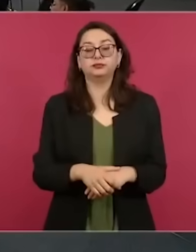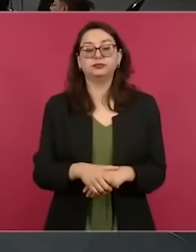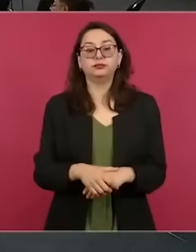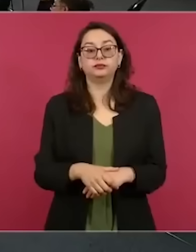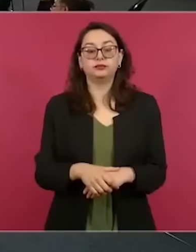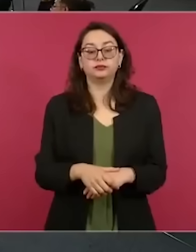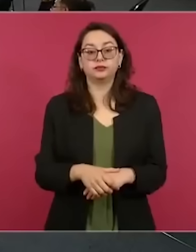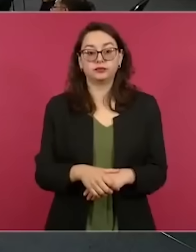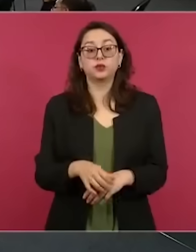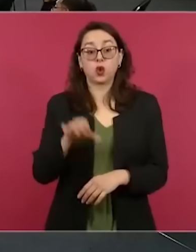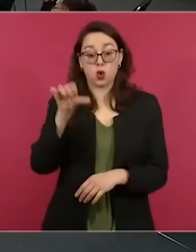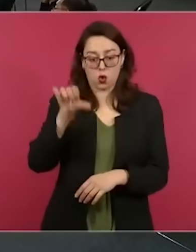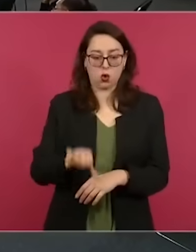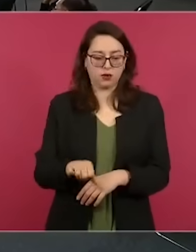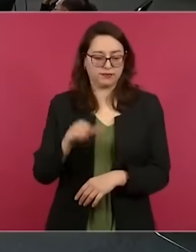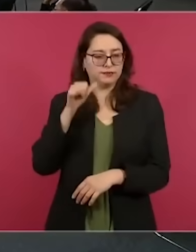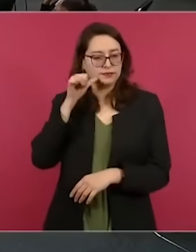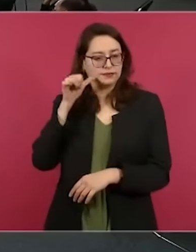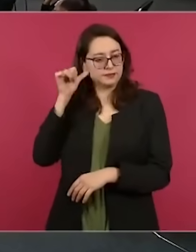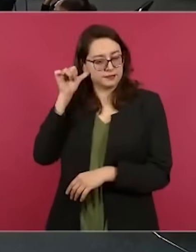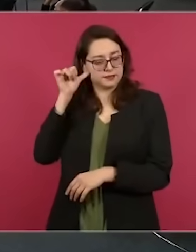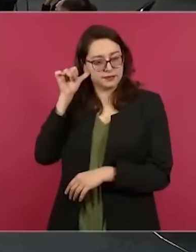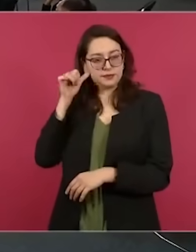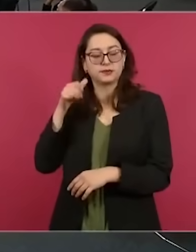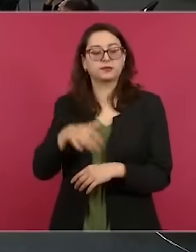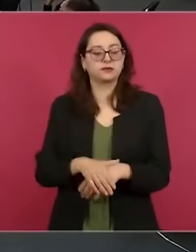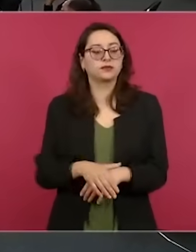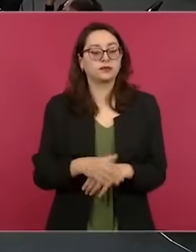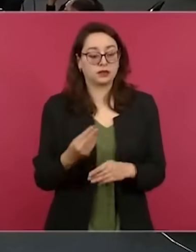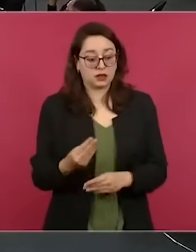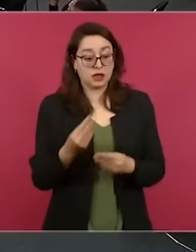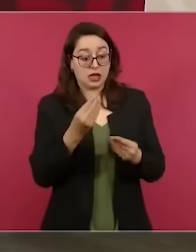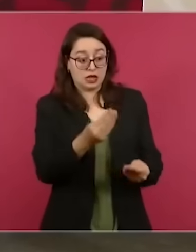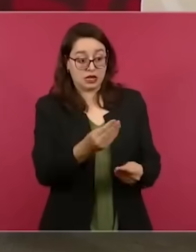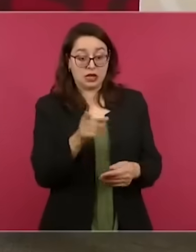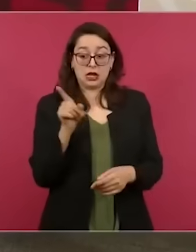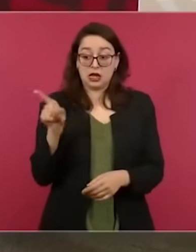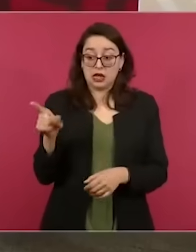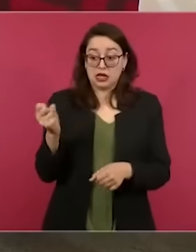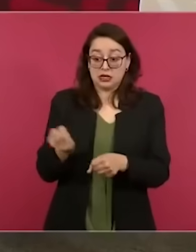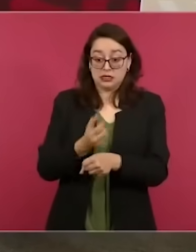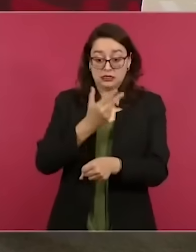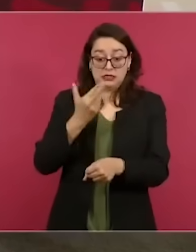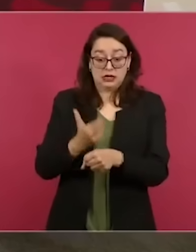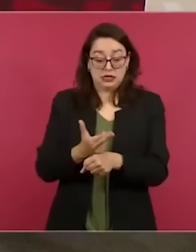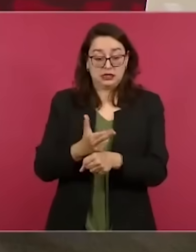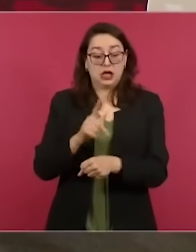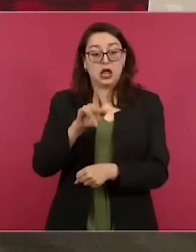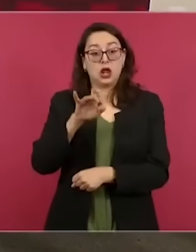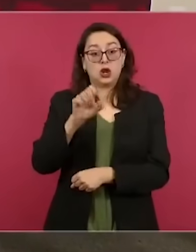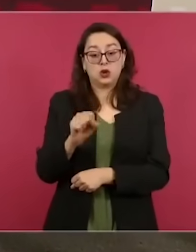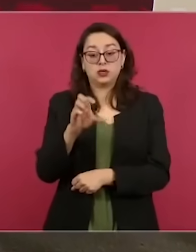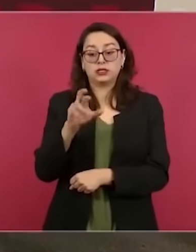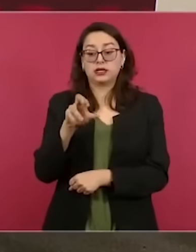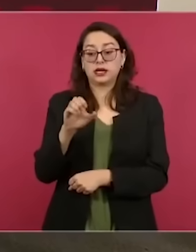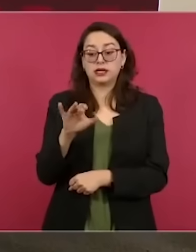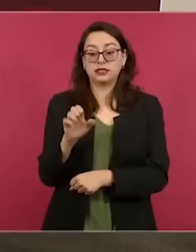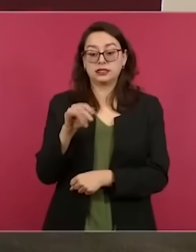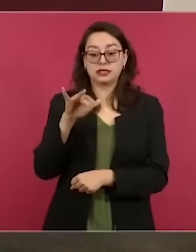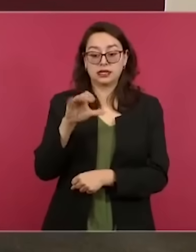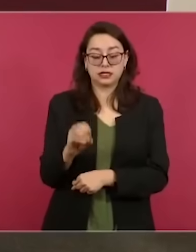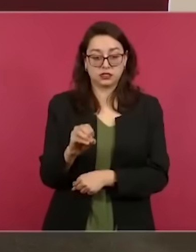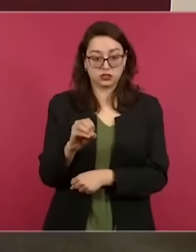hoy se les entregará un informe que pedí al general Luis Crescencio Sandoval González, secretario de la